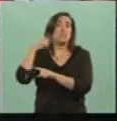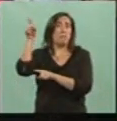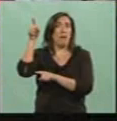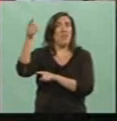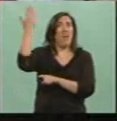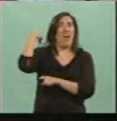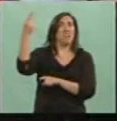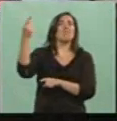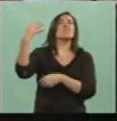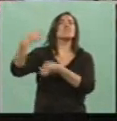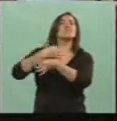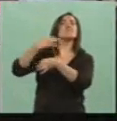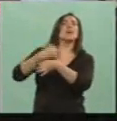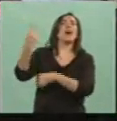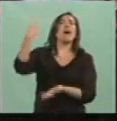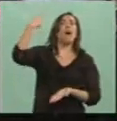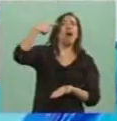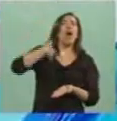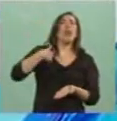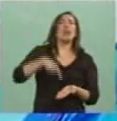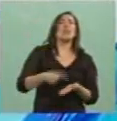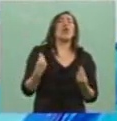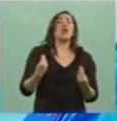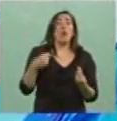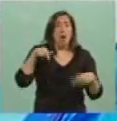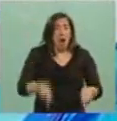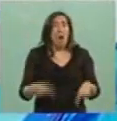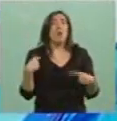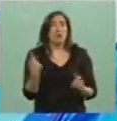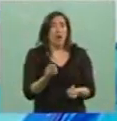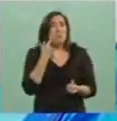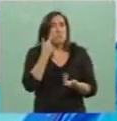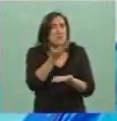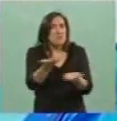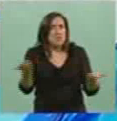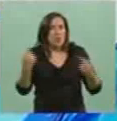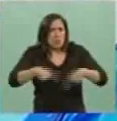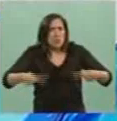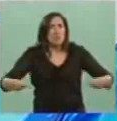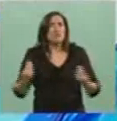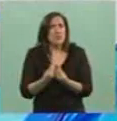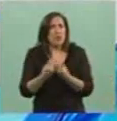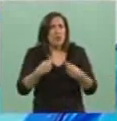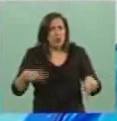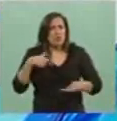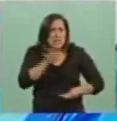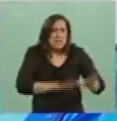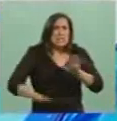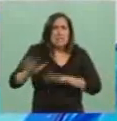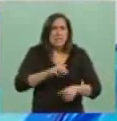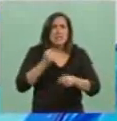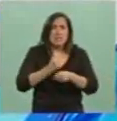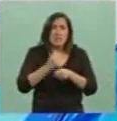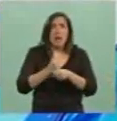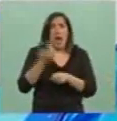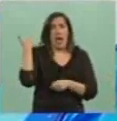daba lecciones a nosotros los argentinos. Miren todas las cosas que hemos hecho con todo ese viento en contra. Y